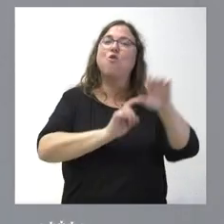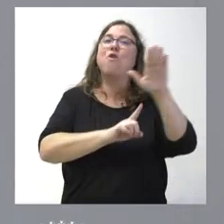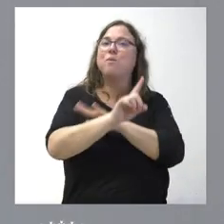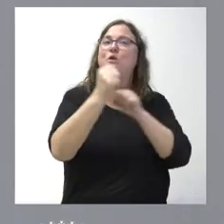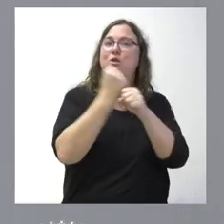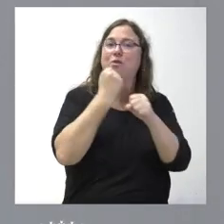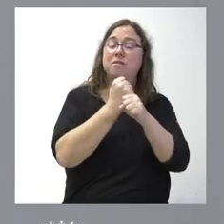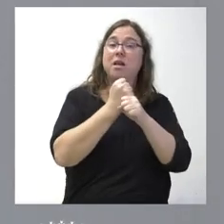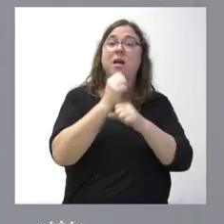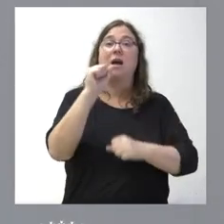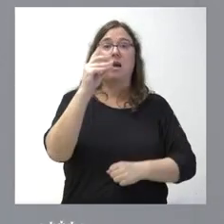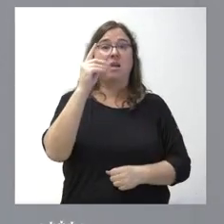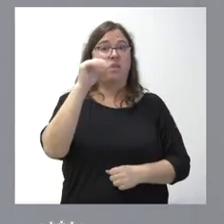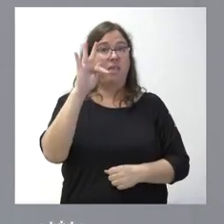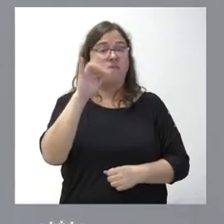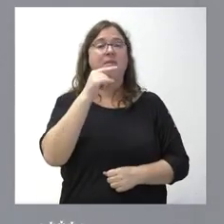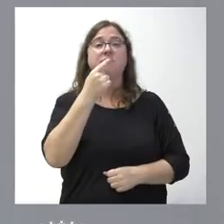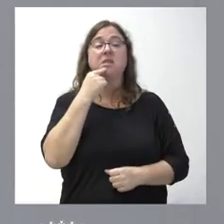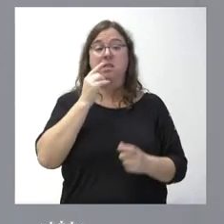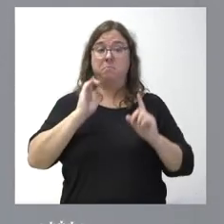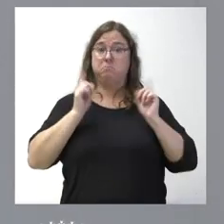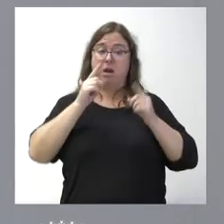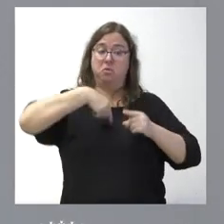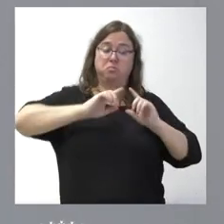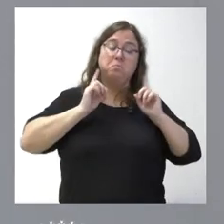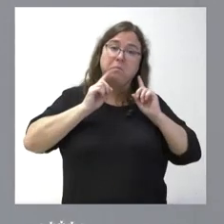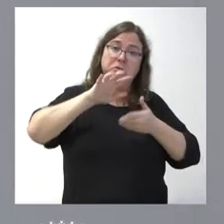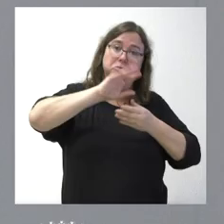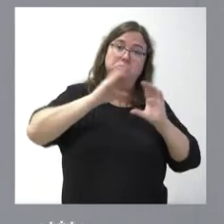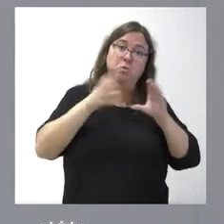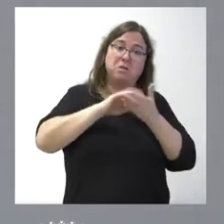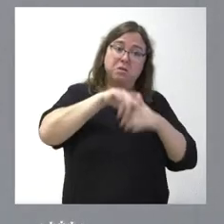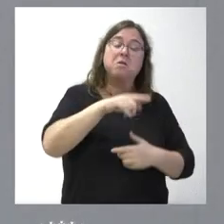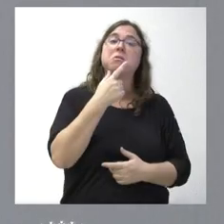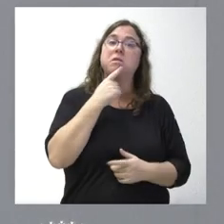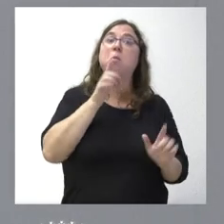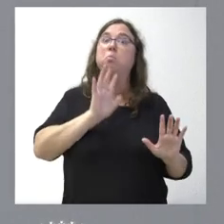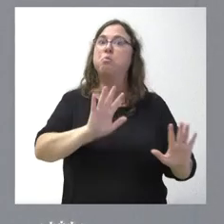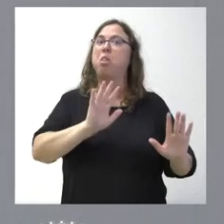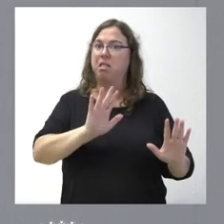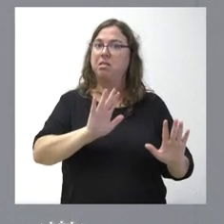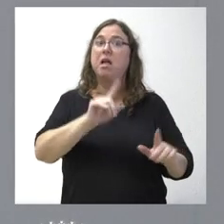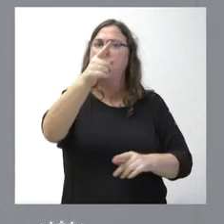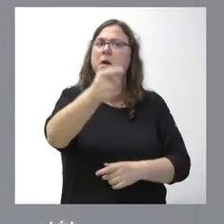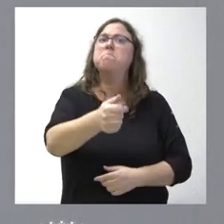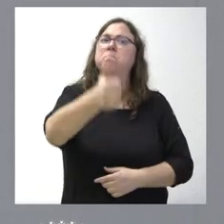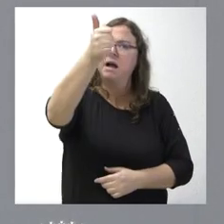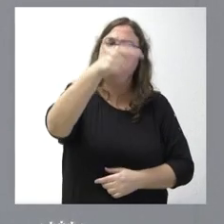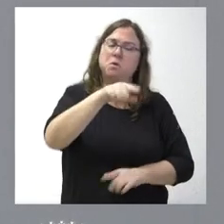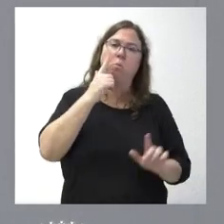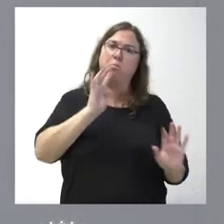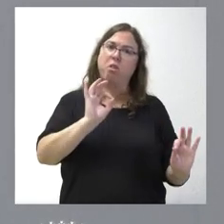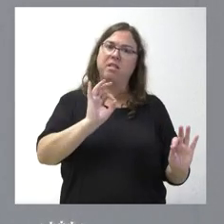airef estima que las estimaciones elaboradas por Castilla y león son incluso más prudentes de las que ya tienen marcha que